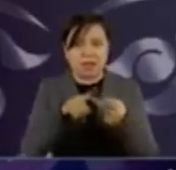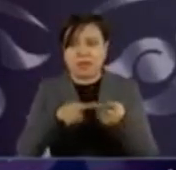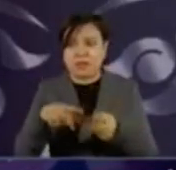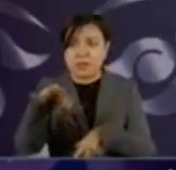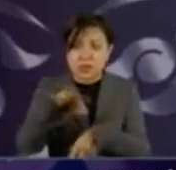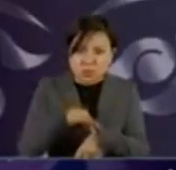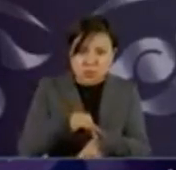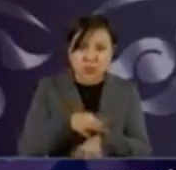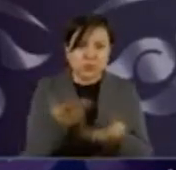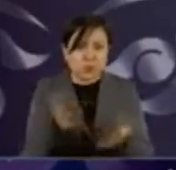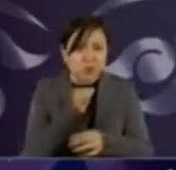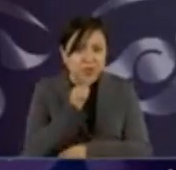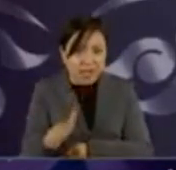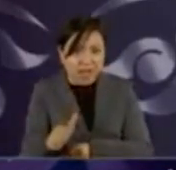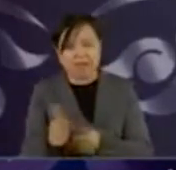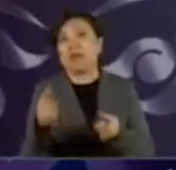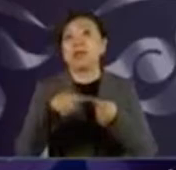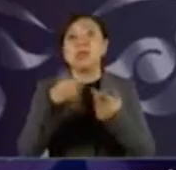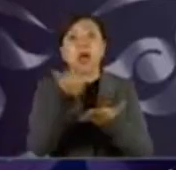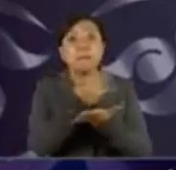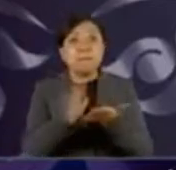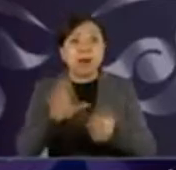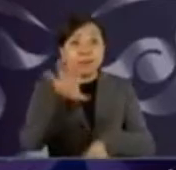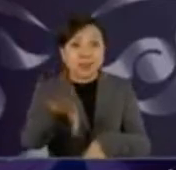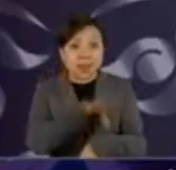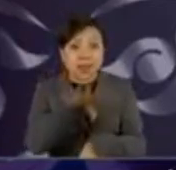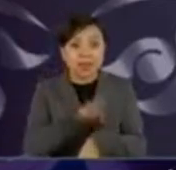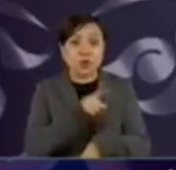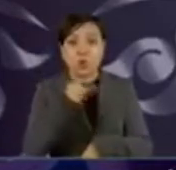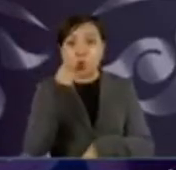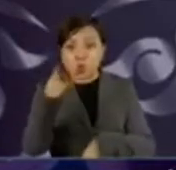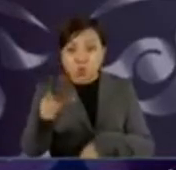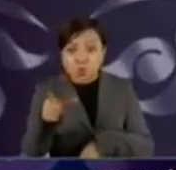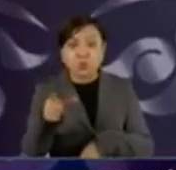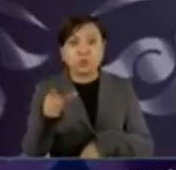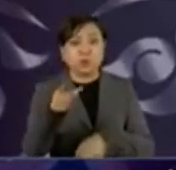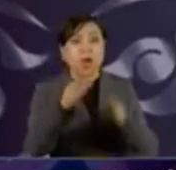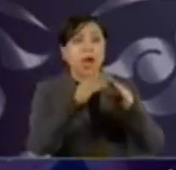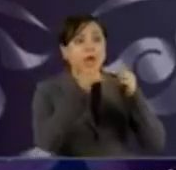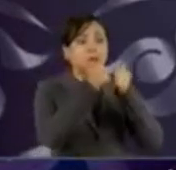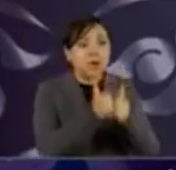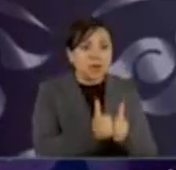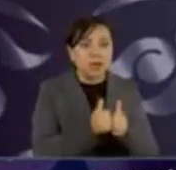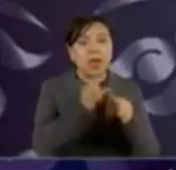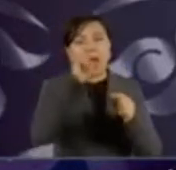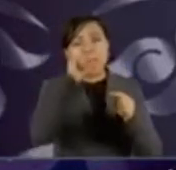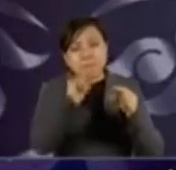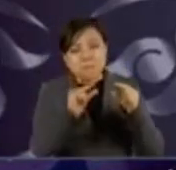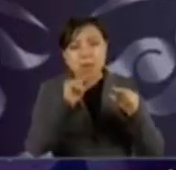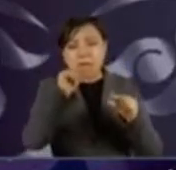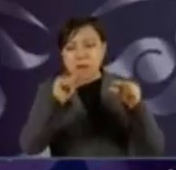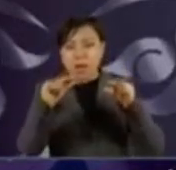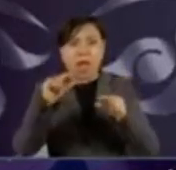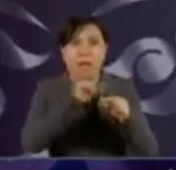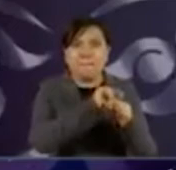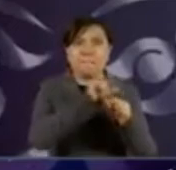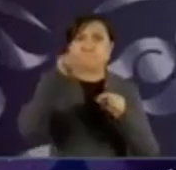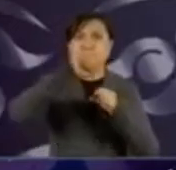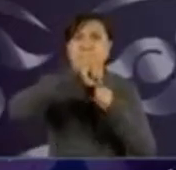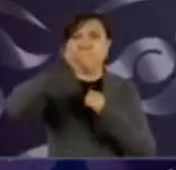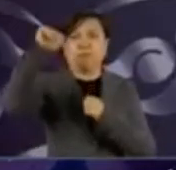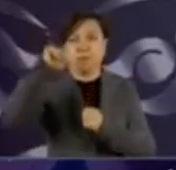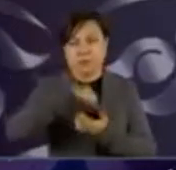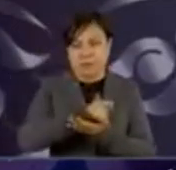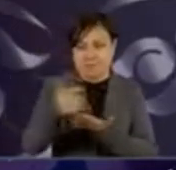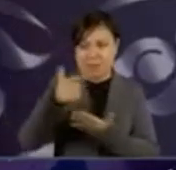los servicios como el de energía eléctrica, en lugar de bajar, ni siquiera se mantienen, suben en sus tarifas.